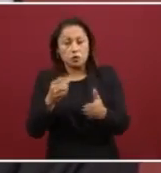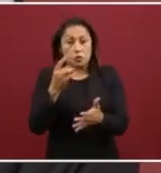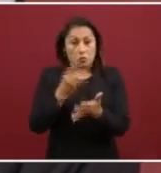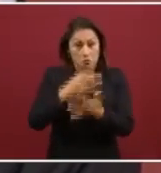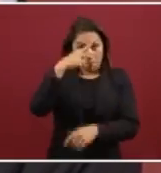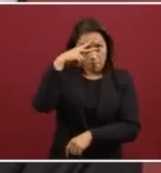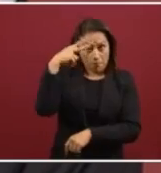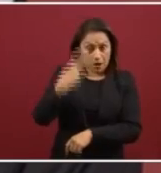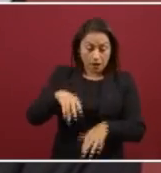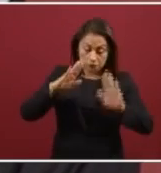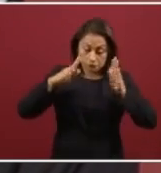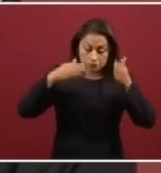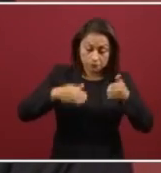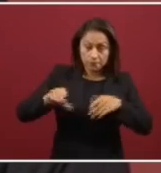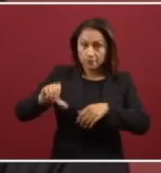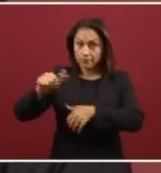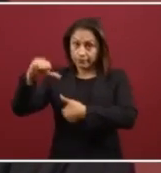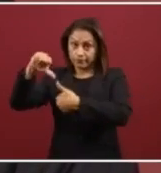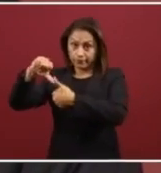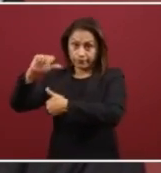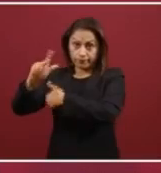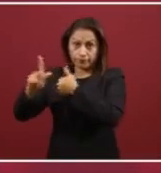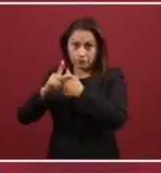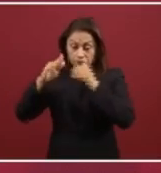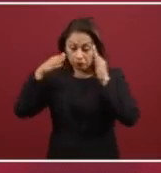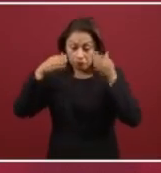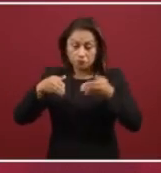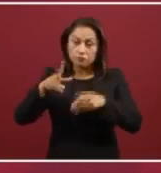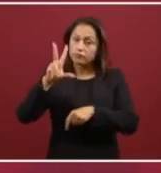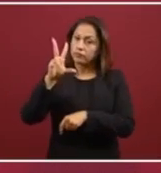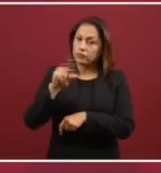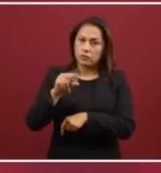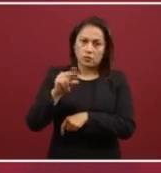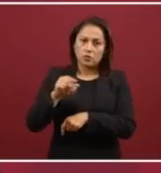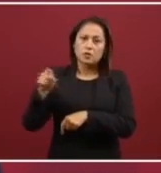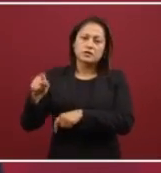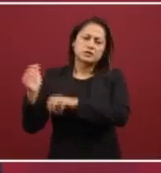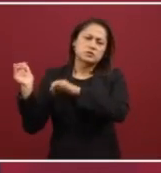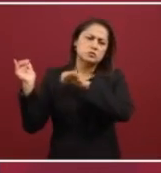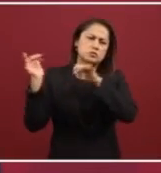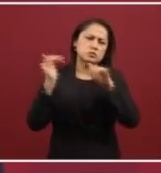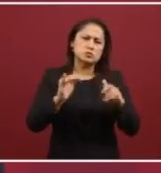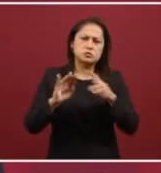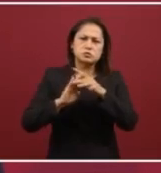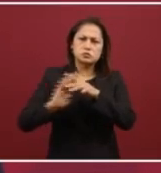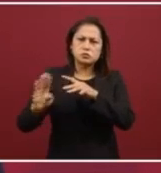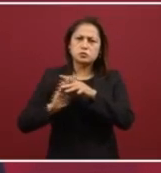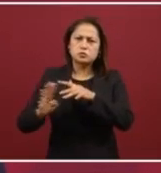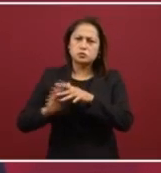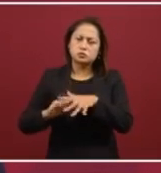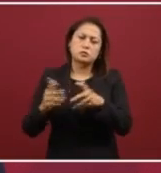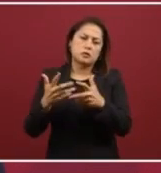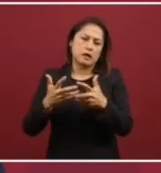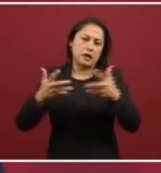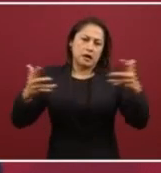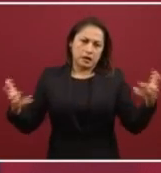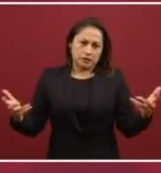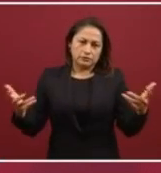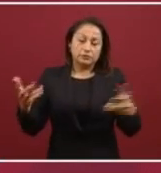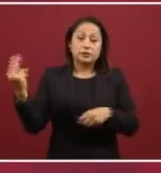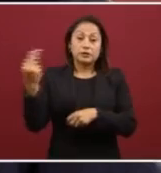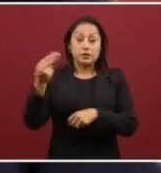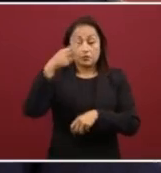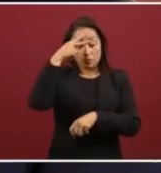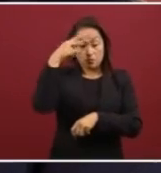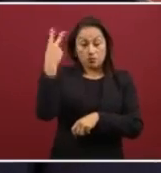es uno de los flujos migratorios más grandes del mundo si queremos tener una política migratoria distinta en el mundo pues tenemos que hacer